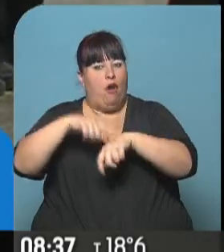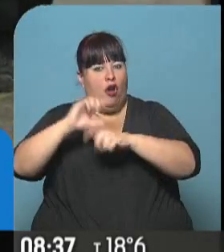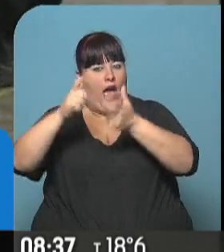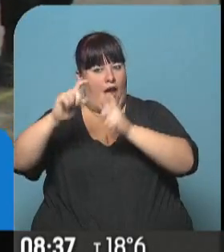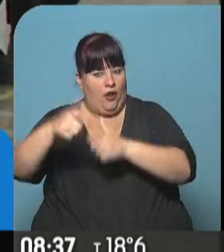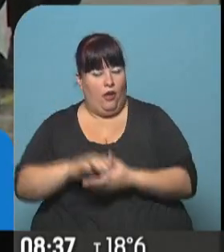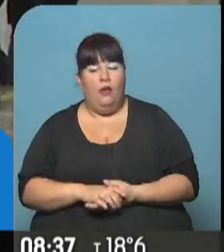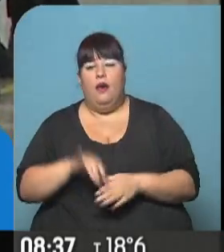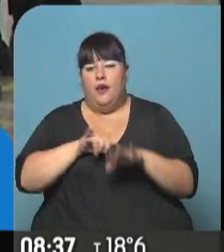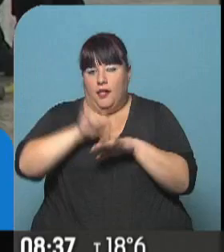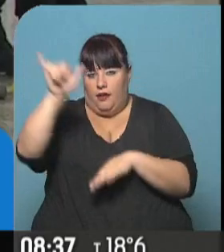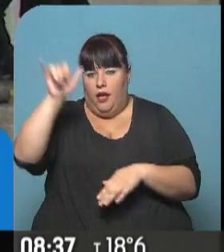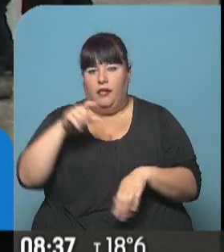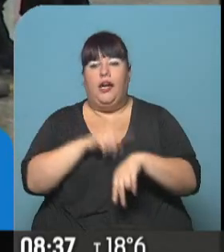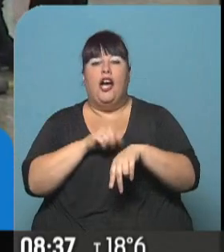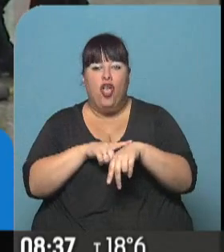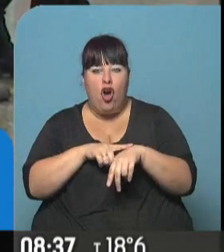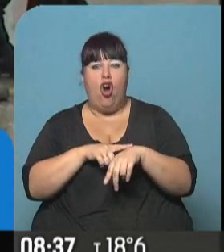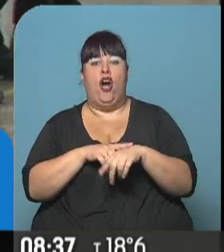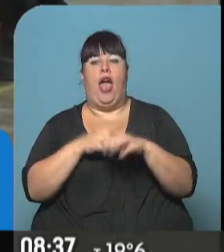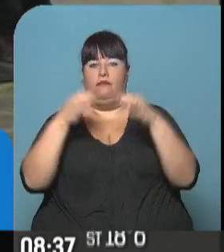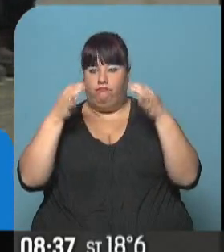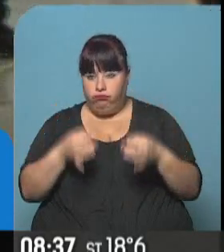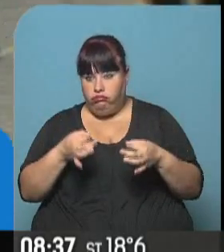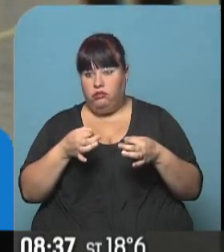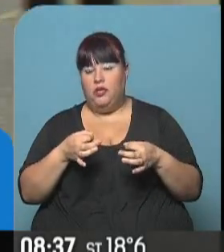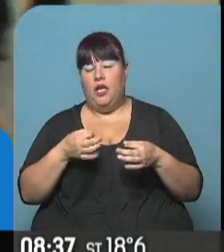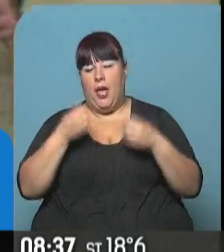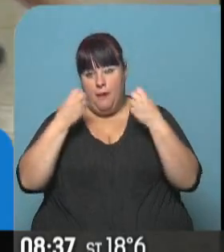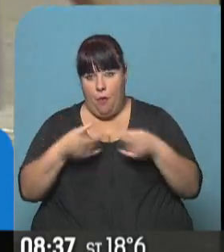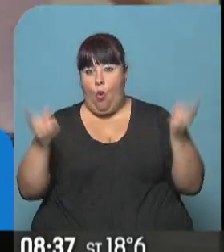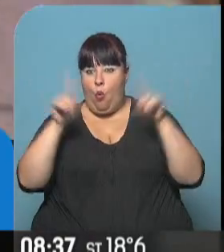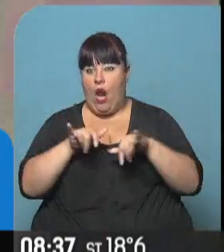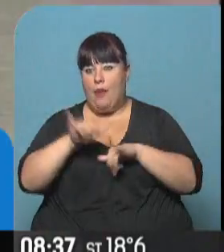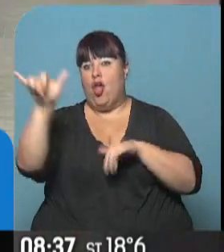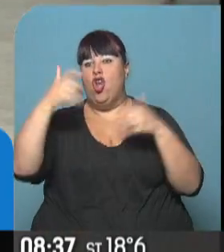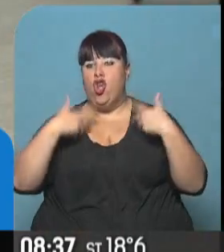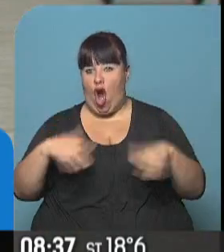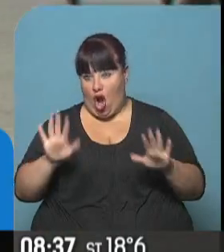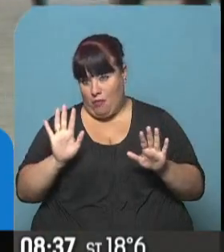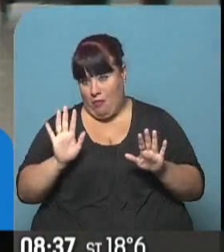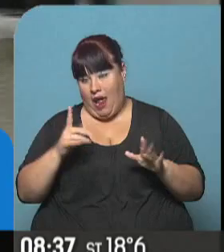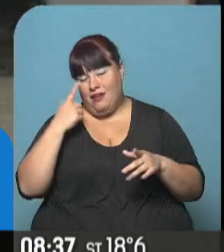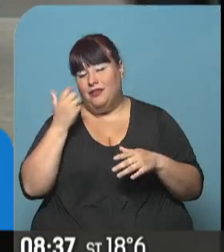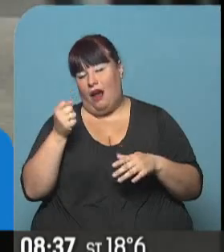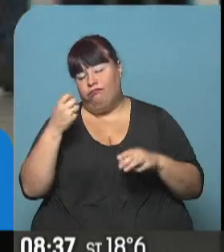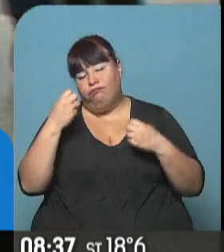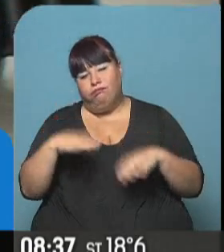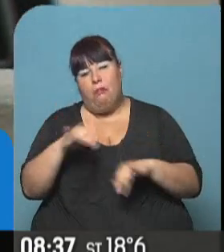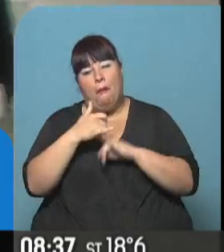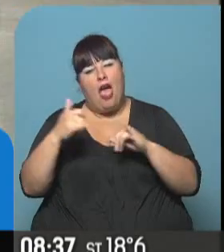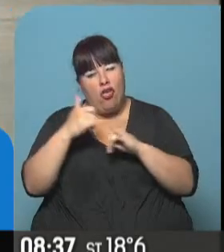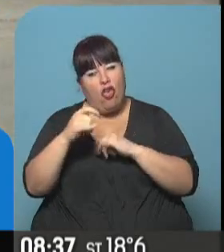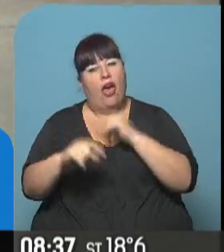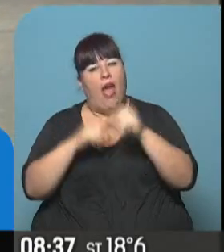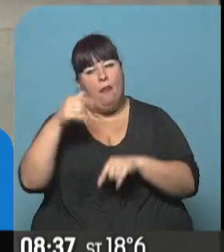reprogramarse los vuelos en qué horario comienzan entonces a funcionar con casi normalidad decimos ya por experiencia que a partir del mediodía